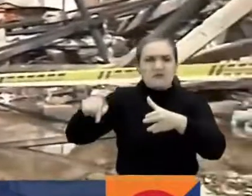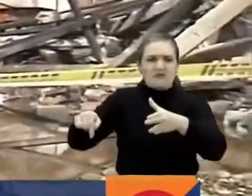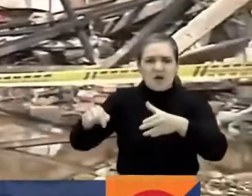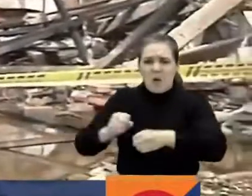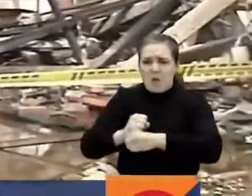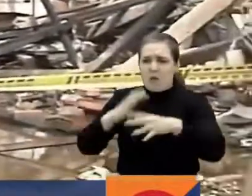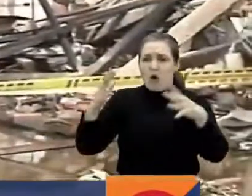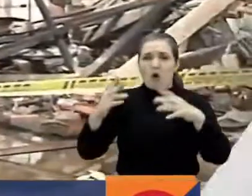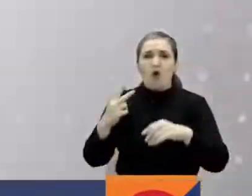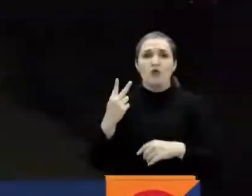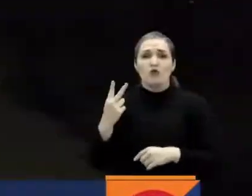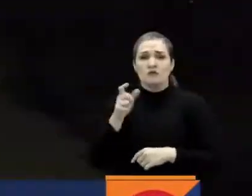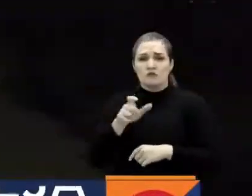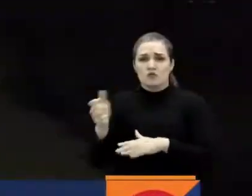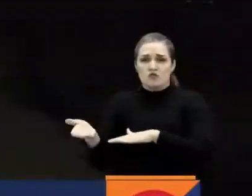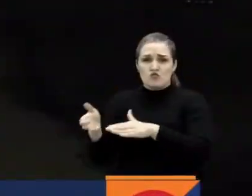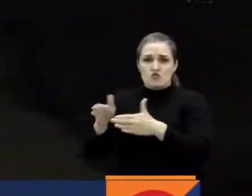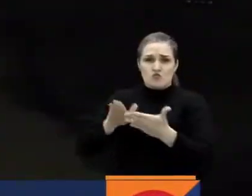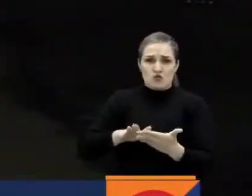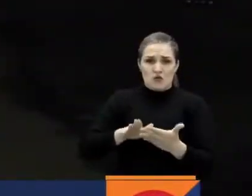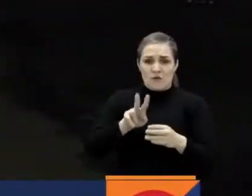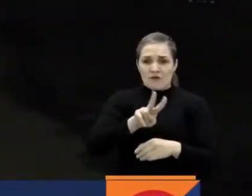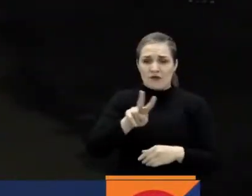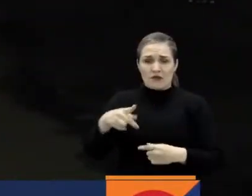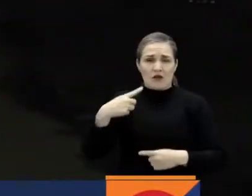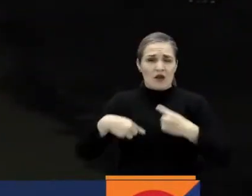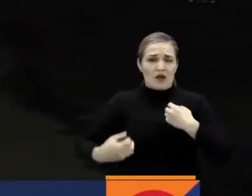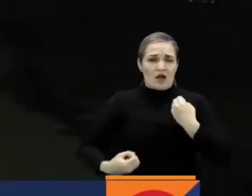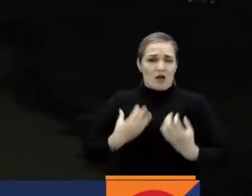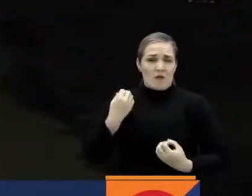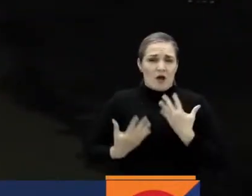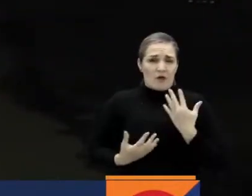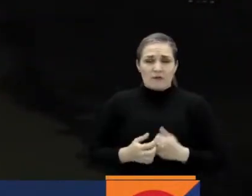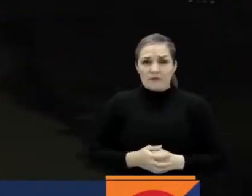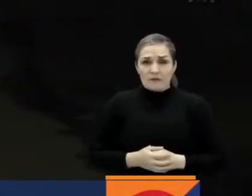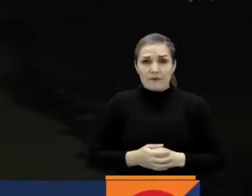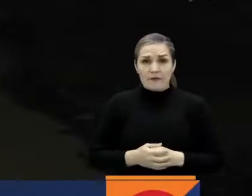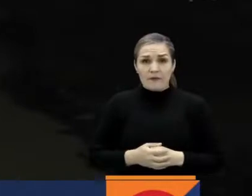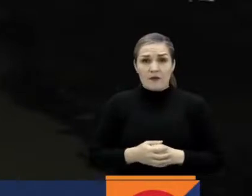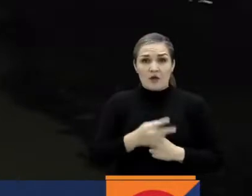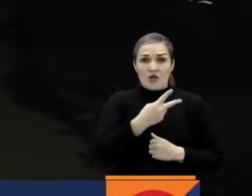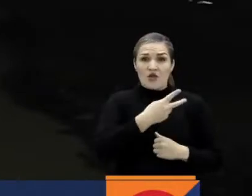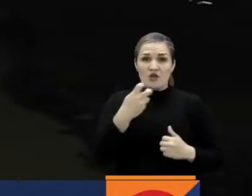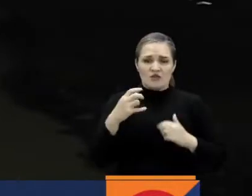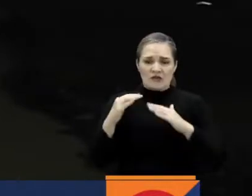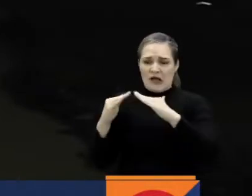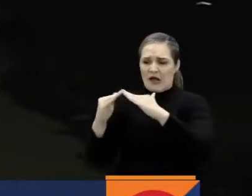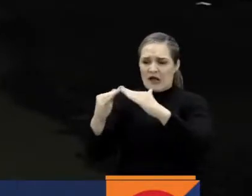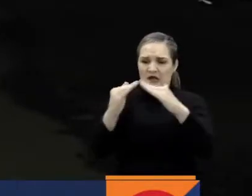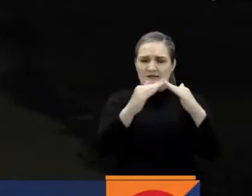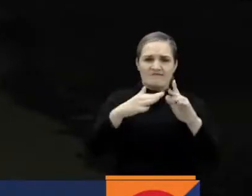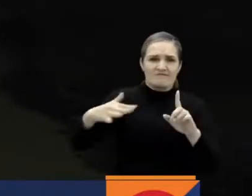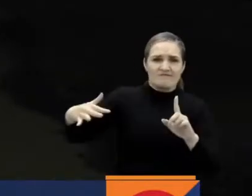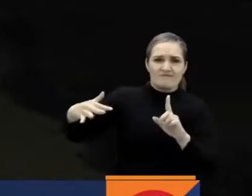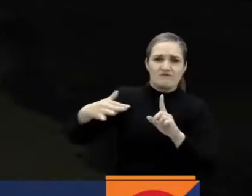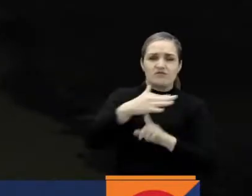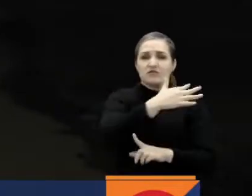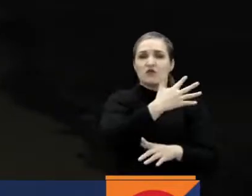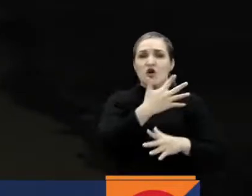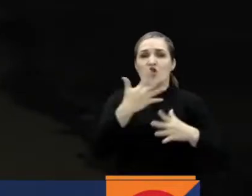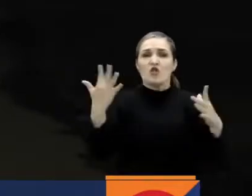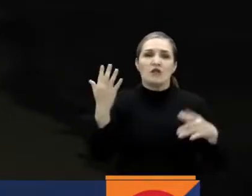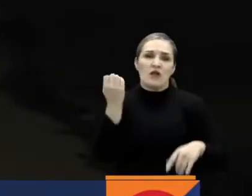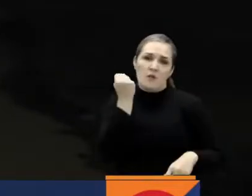y 22 heridos. Fueron más de 80 viviendas las que quedaron afectadas con la explosión que se presentó en Pozo 7 en